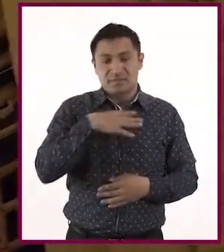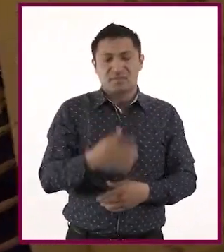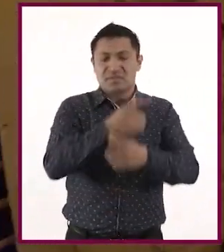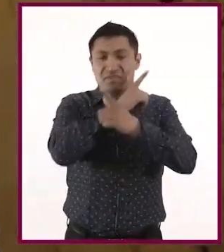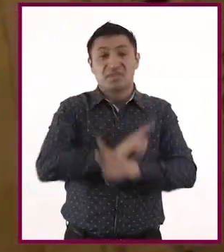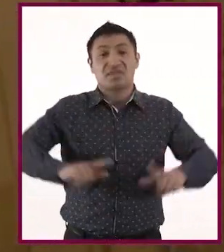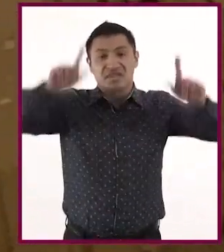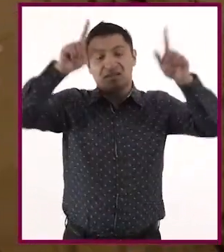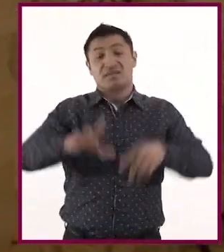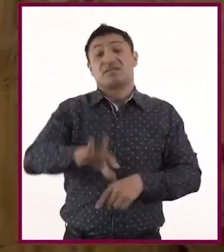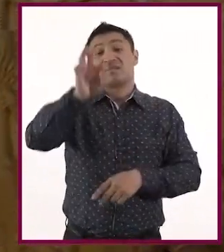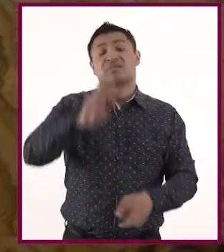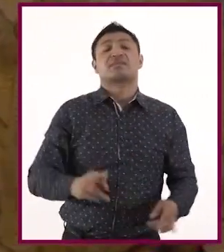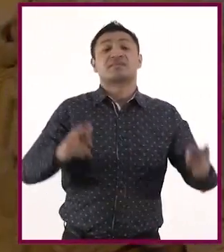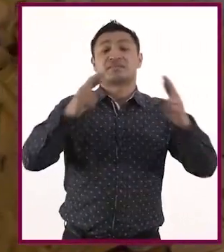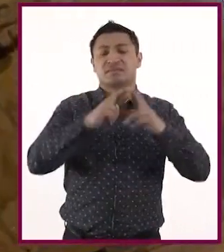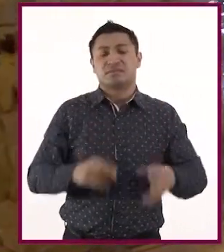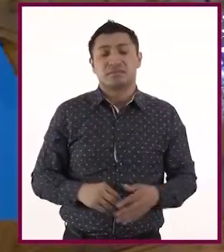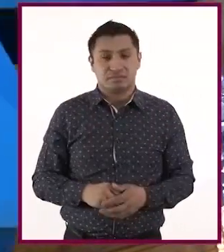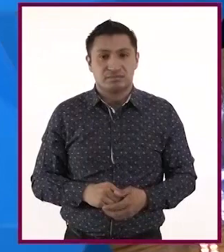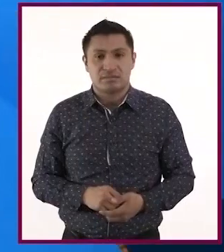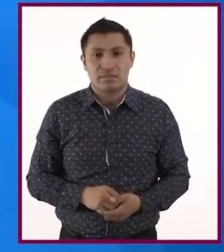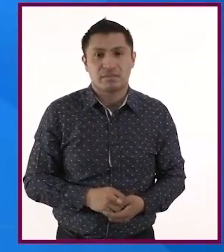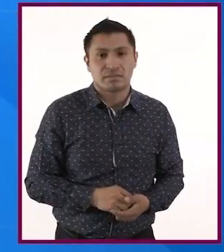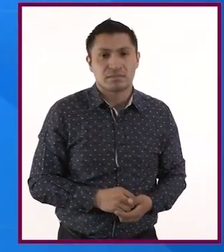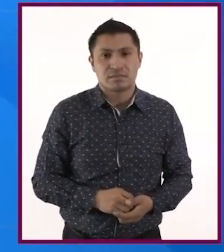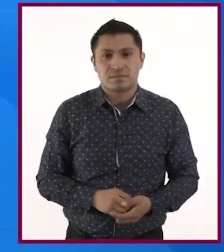tengan libertad de culto y religión.